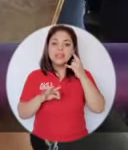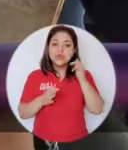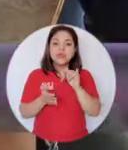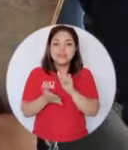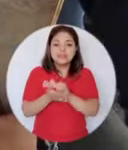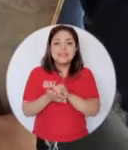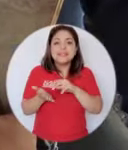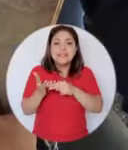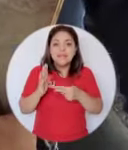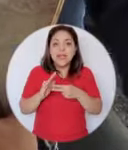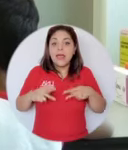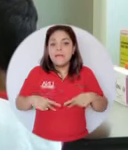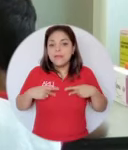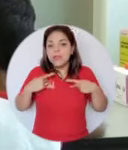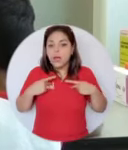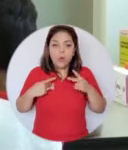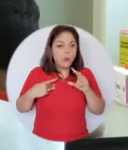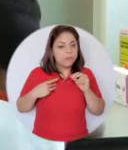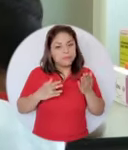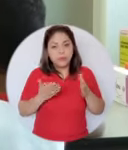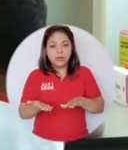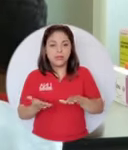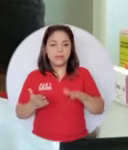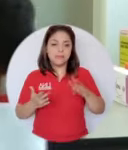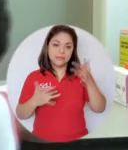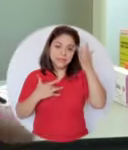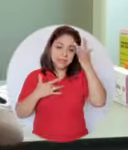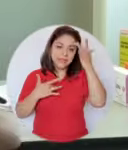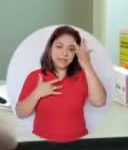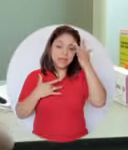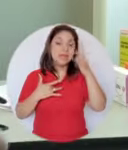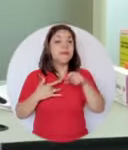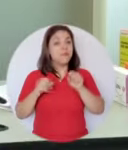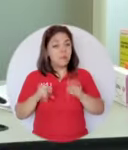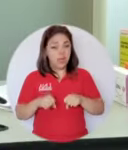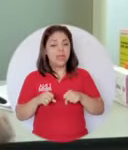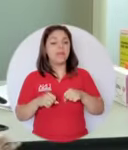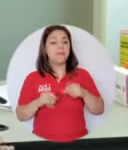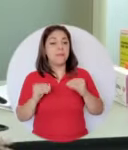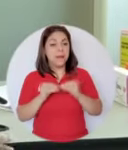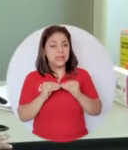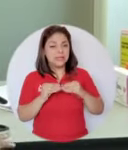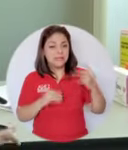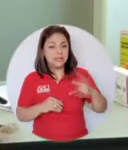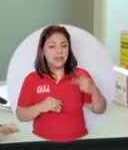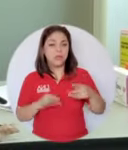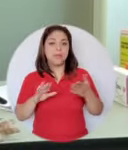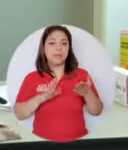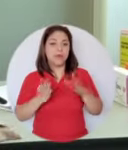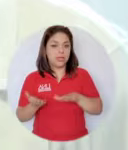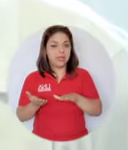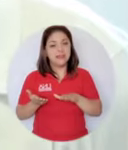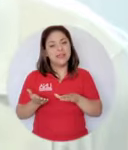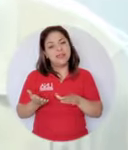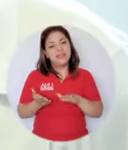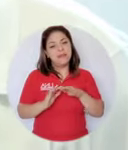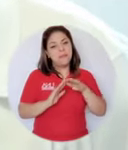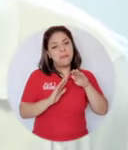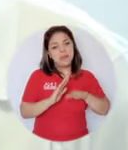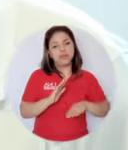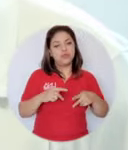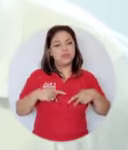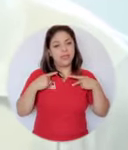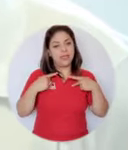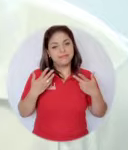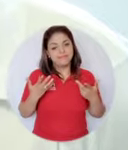mucho de la sobrevida del paciente. Esta se ve disminuida, el riesgo de mortalidad del paciente incrementa. Lo que